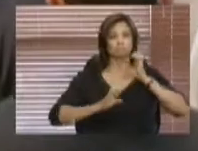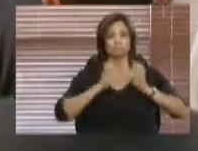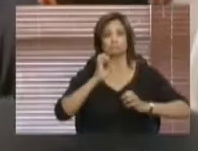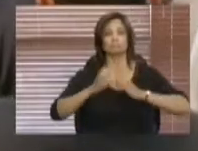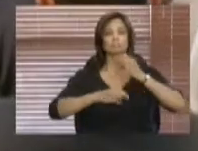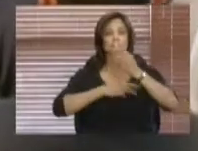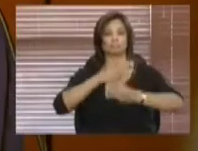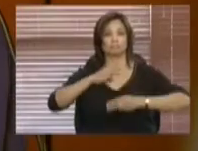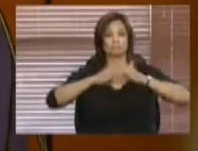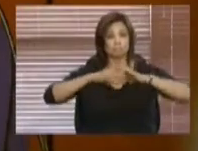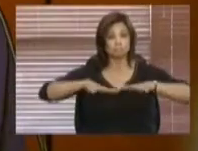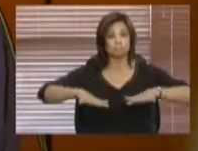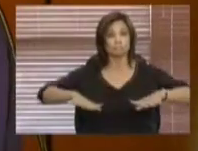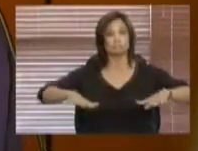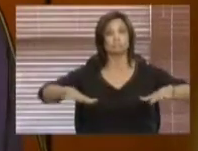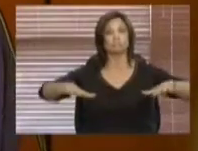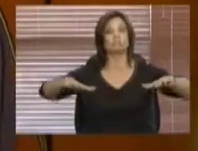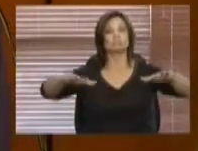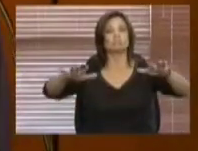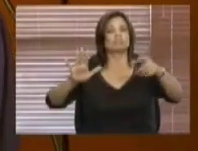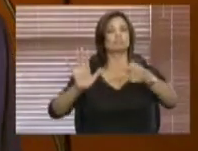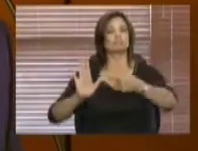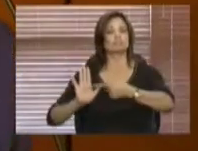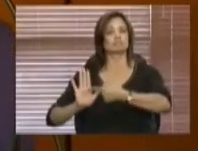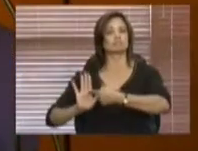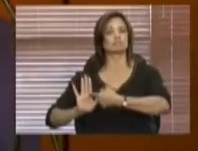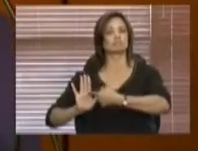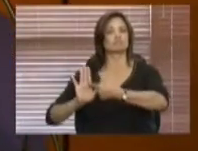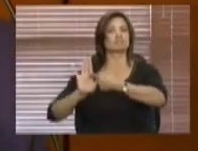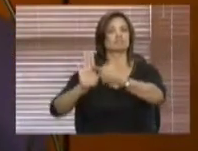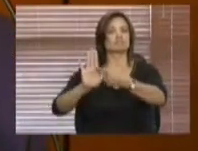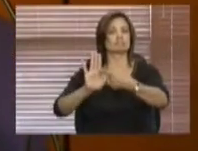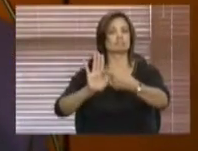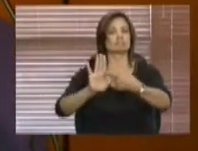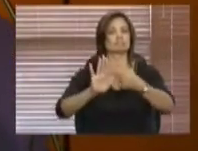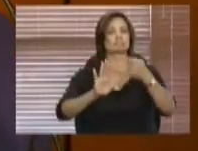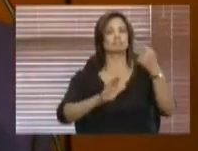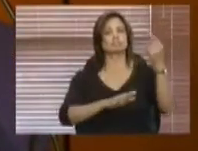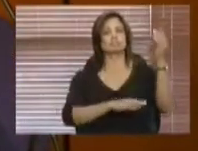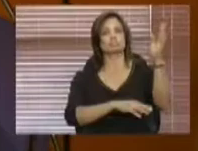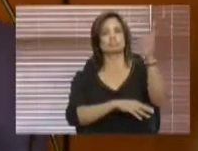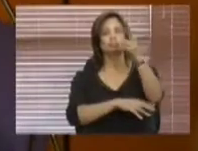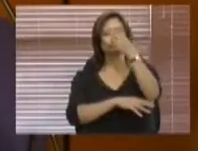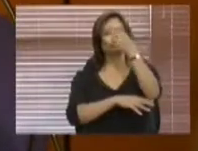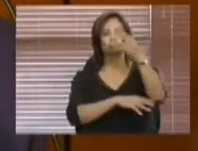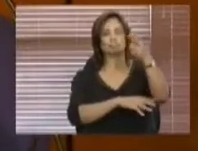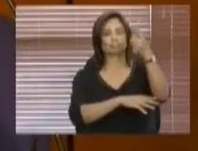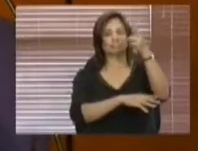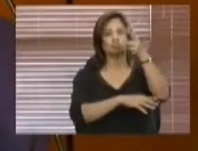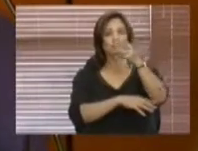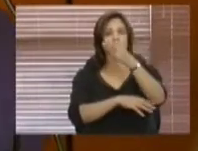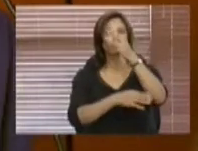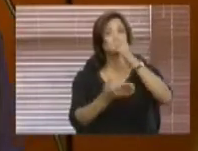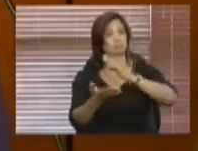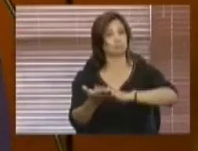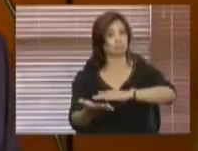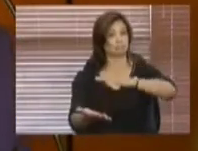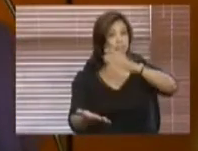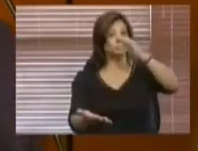del mundo a la faz ostentemos nuestro invicto glorioso